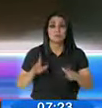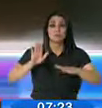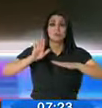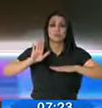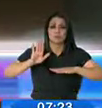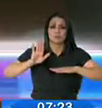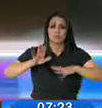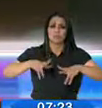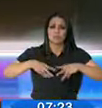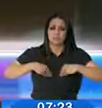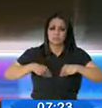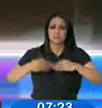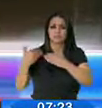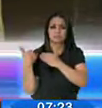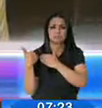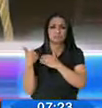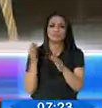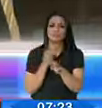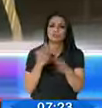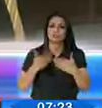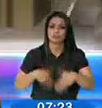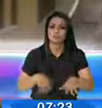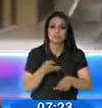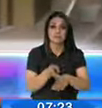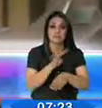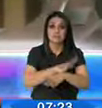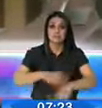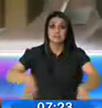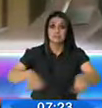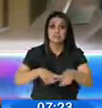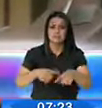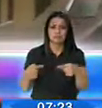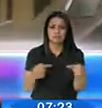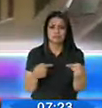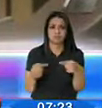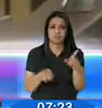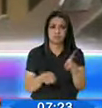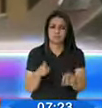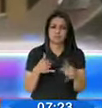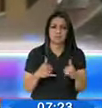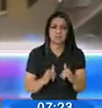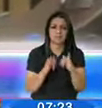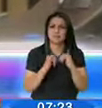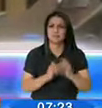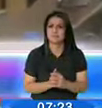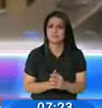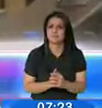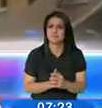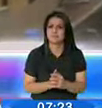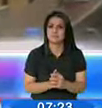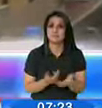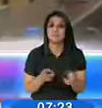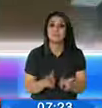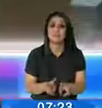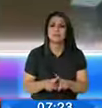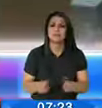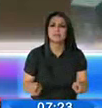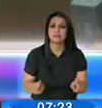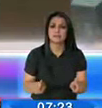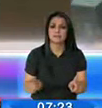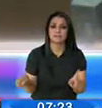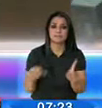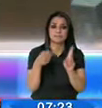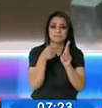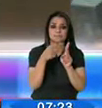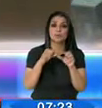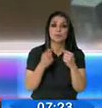y así asume sus funciones. En el pleno el malestar continuaría en la sección de opositores, pues luego de esta polémica surgió otra. Luis Pachala de